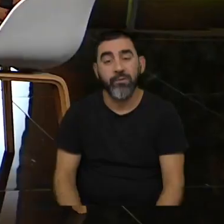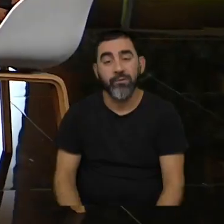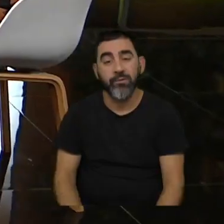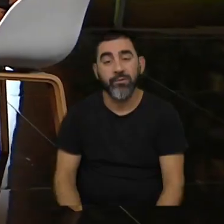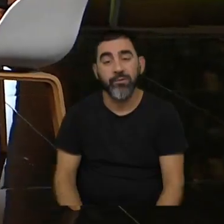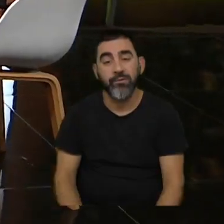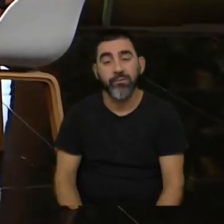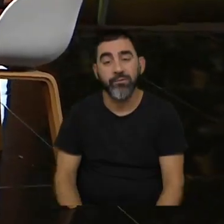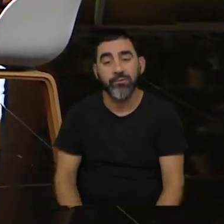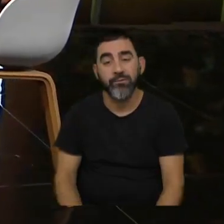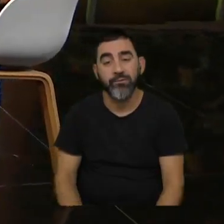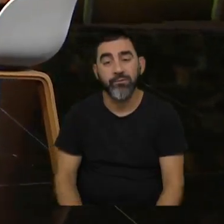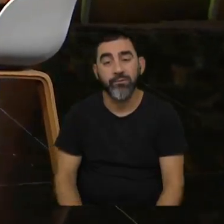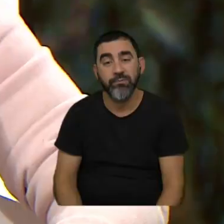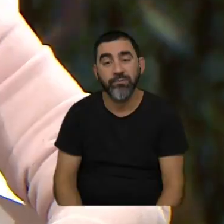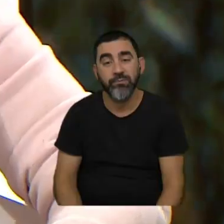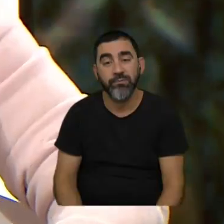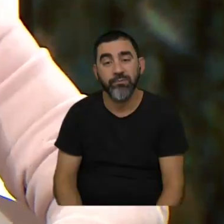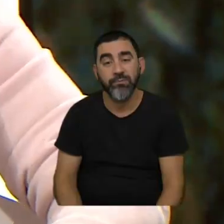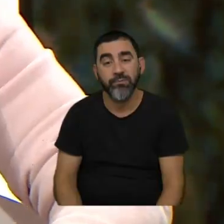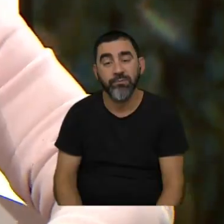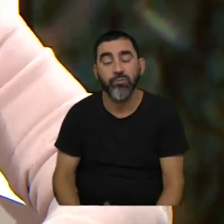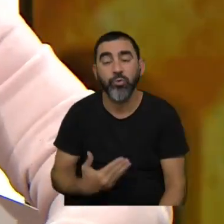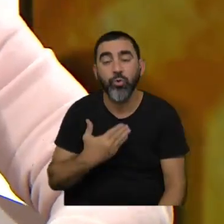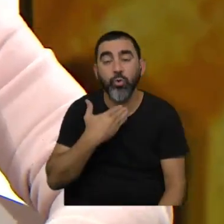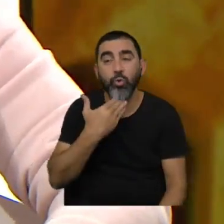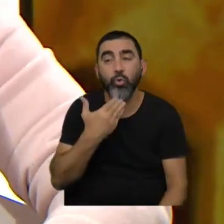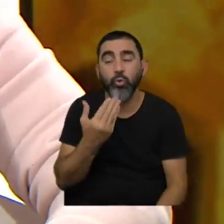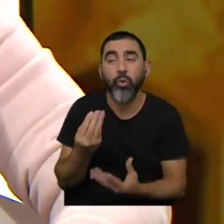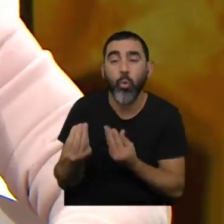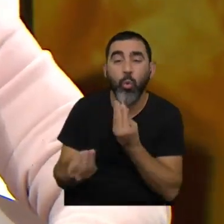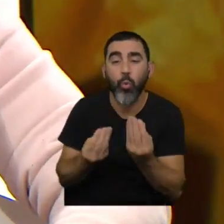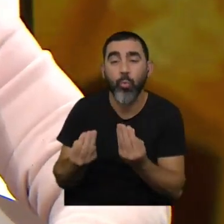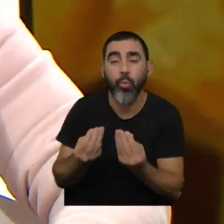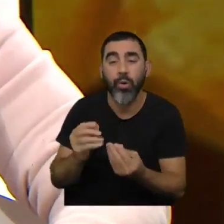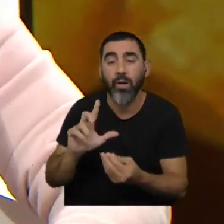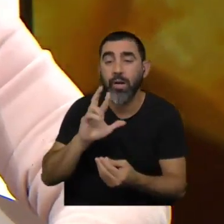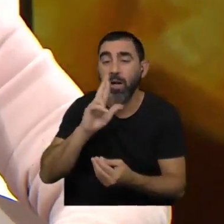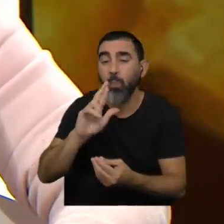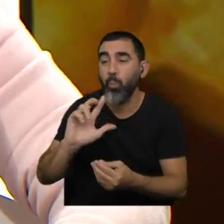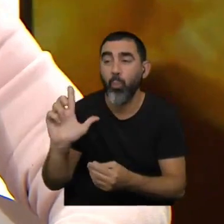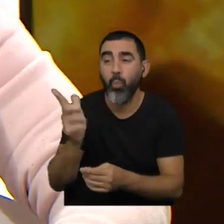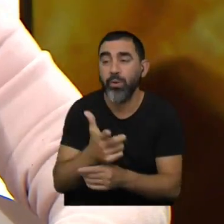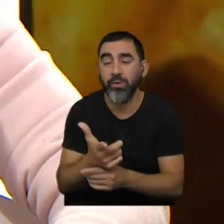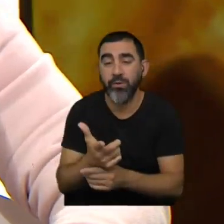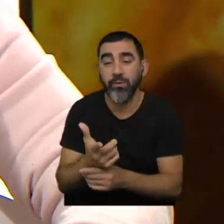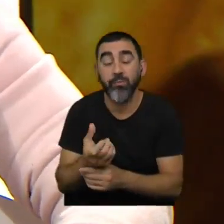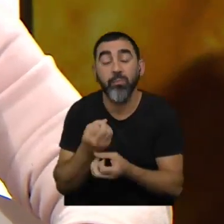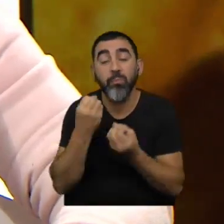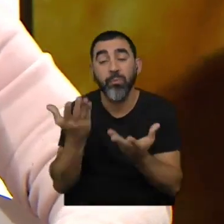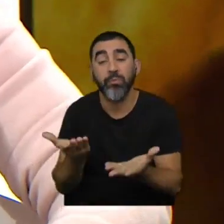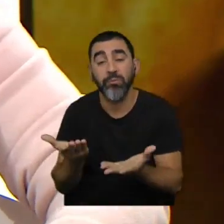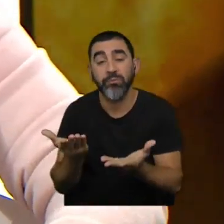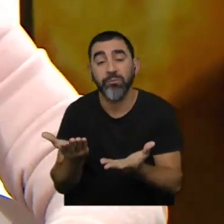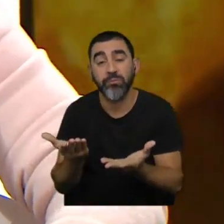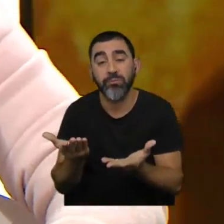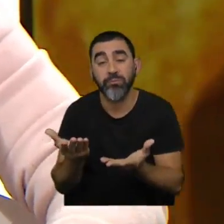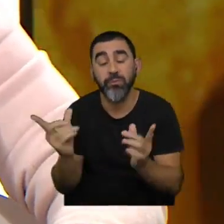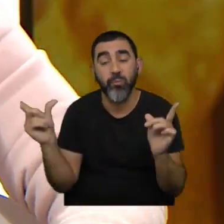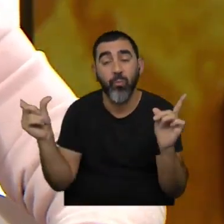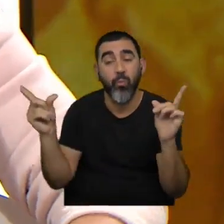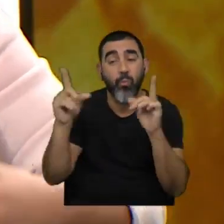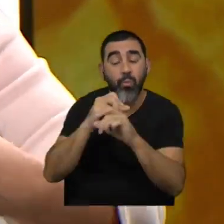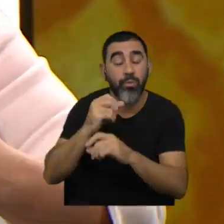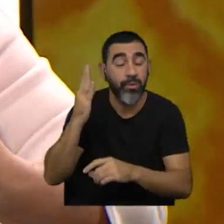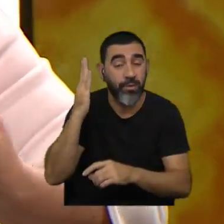Bueno, en realidad no sé cómo, no tengo la respuesta para esa pregunta, porque en realidad es sumamente difícil. En